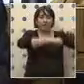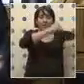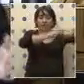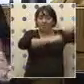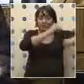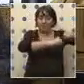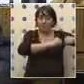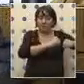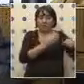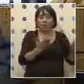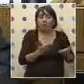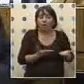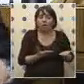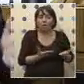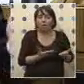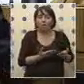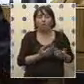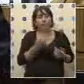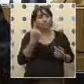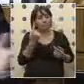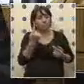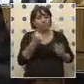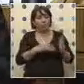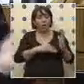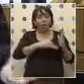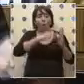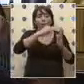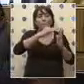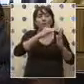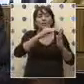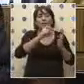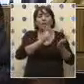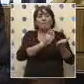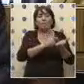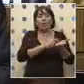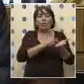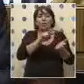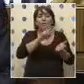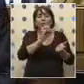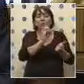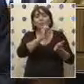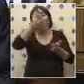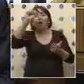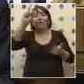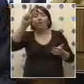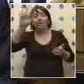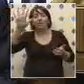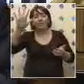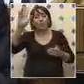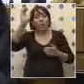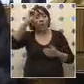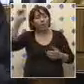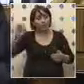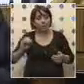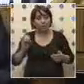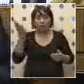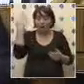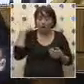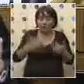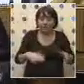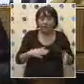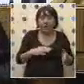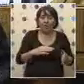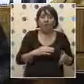país. ¿Cómo les afecta entonces? Uno, el aumento del impuesto de 20 a 25%. Y ya en el pasado ocurría una injusticia,